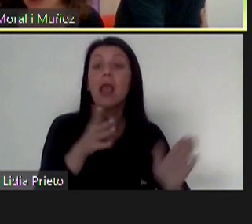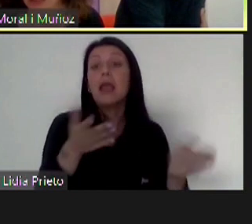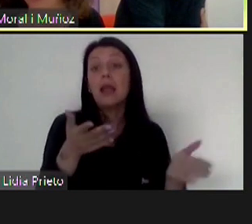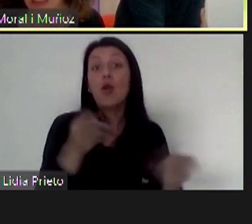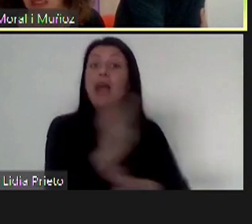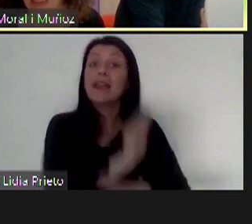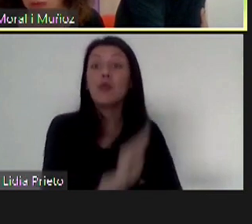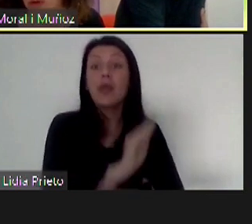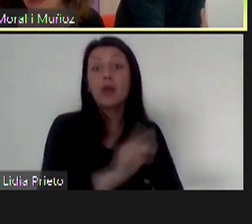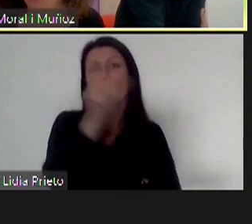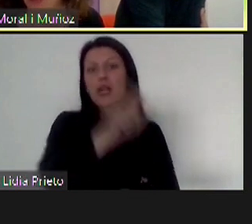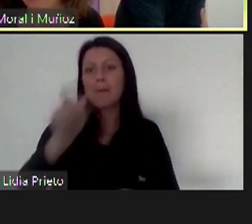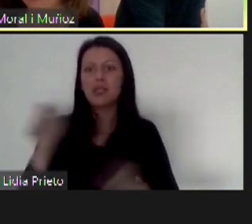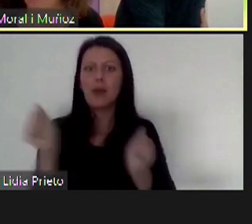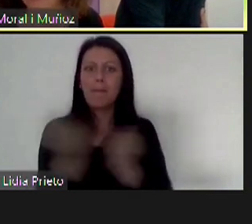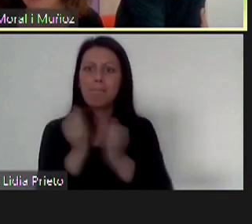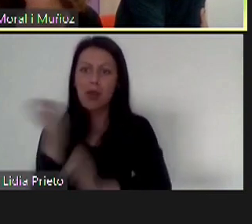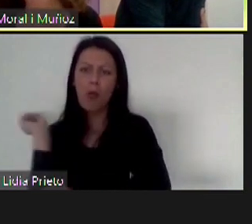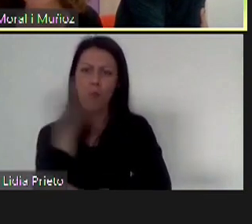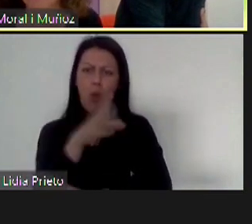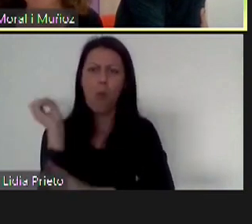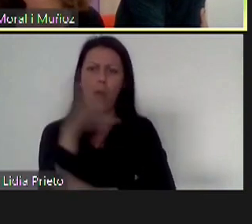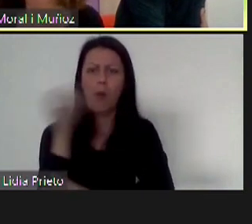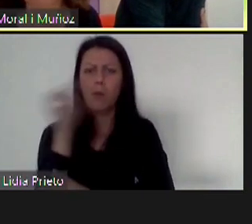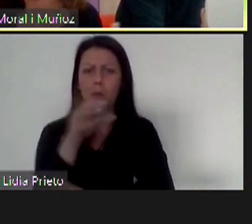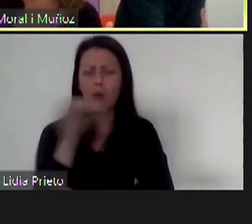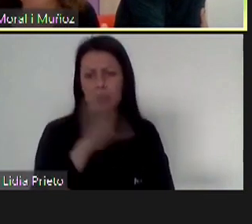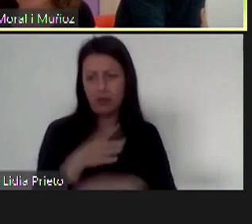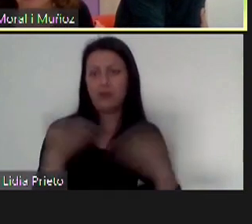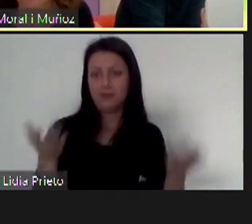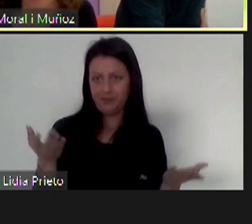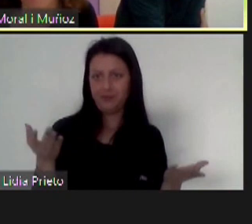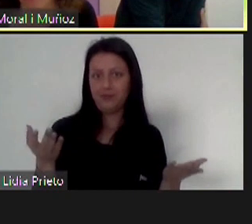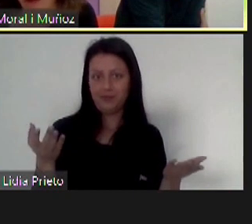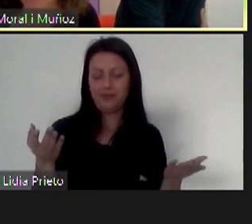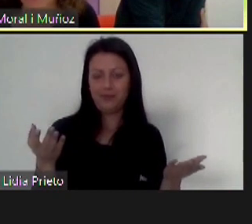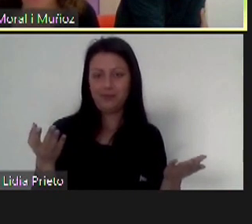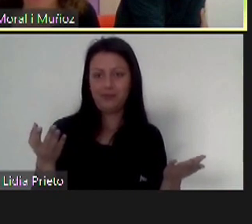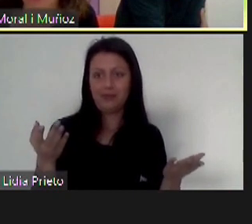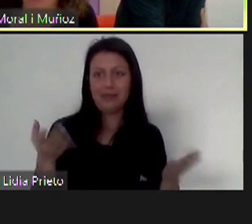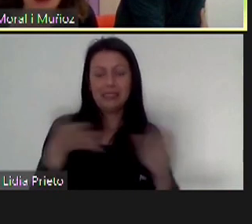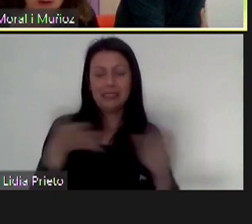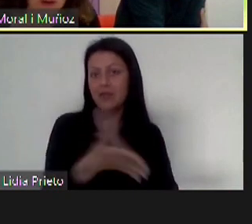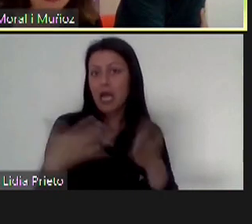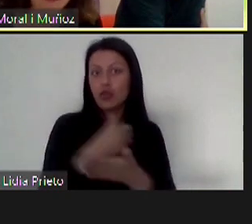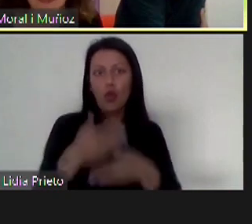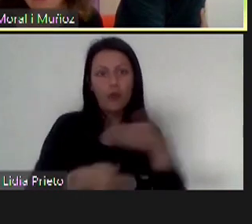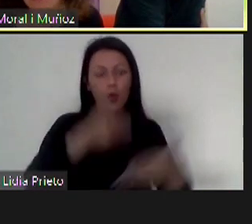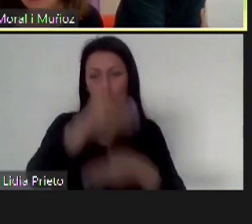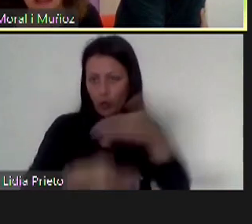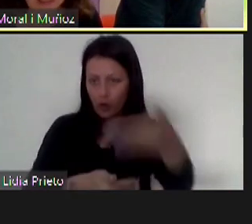vulnerar ciertos derechos de las personas con problemas de salud mental, y todo tiene una evolución, que es lo que vamos a ir viendo